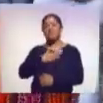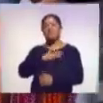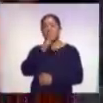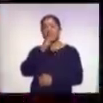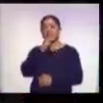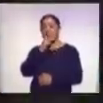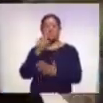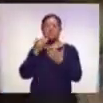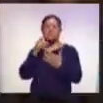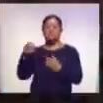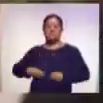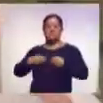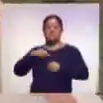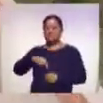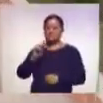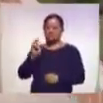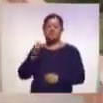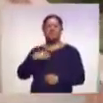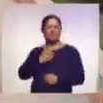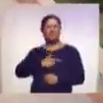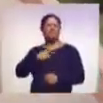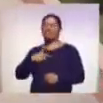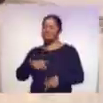quise seguir aquí. Cientos de personas